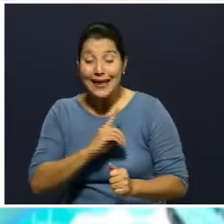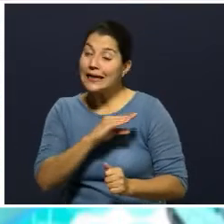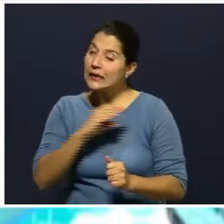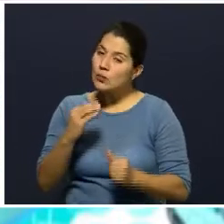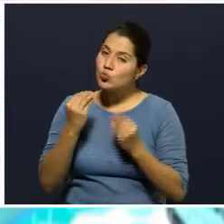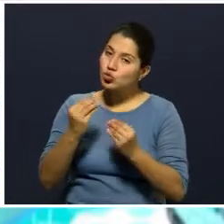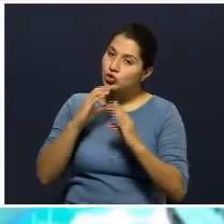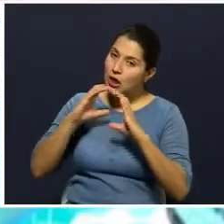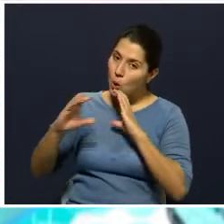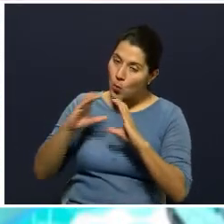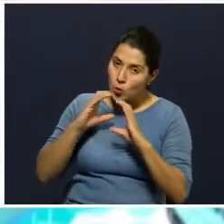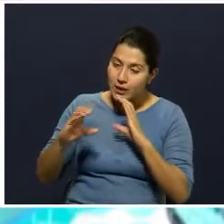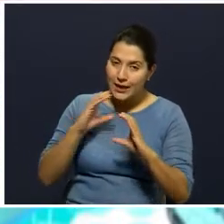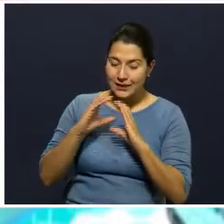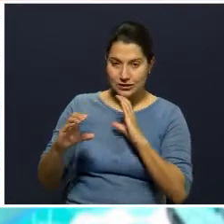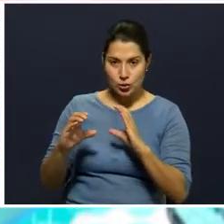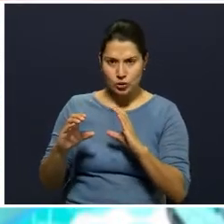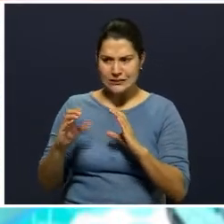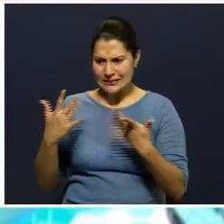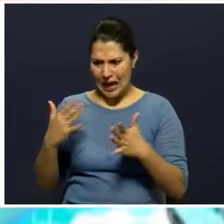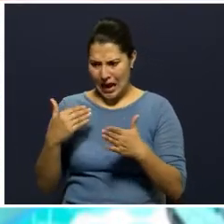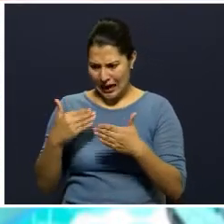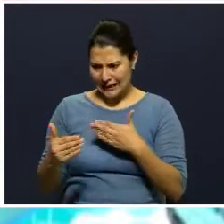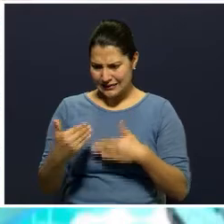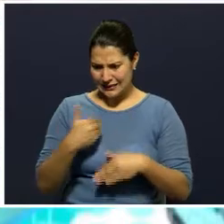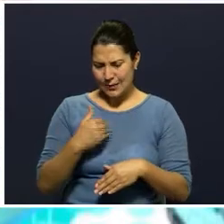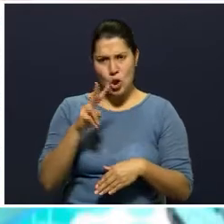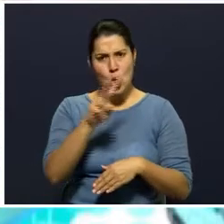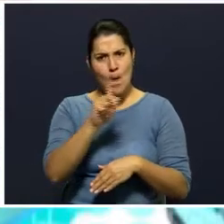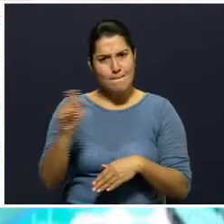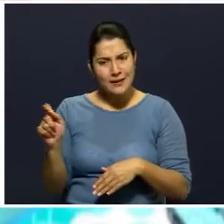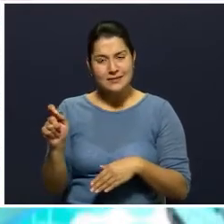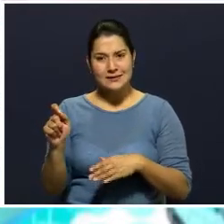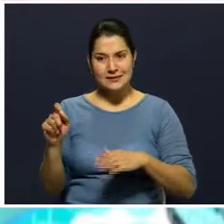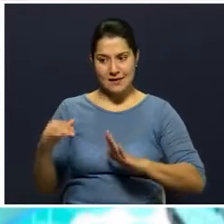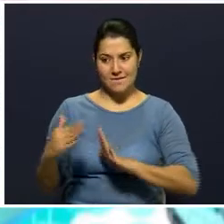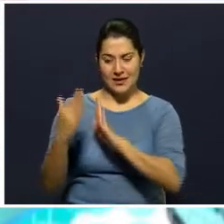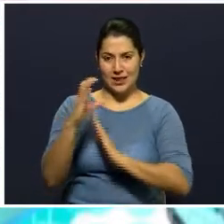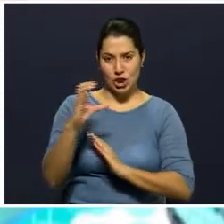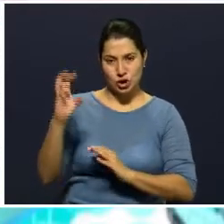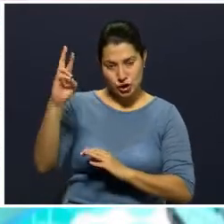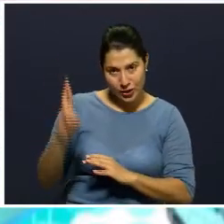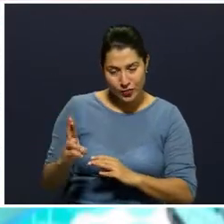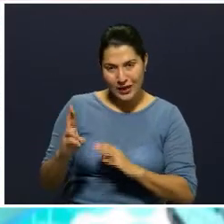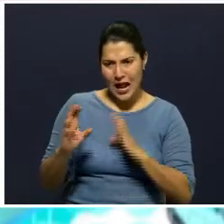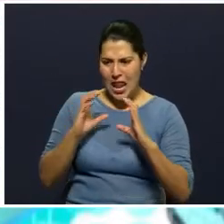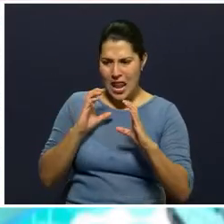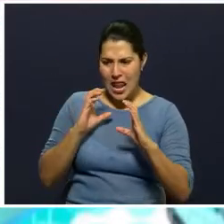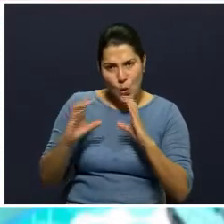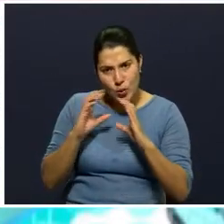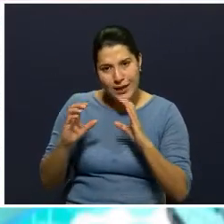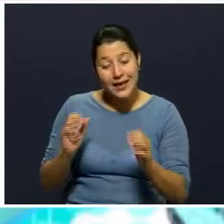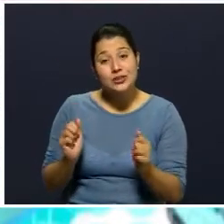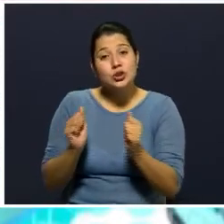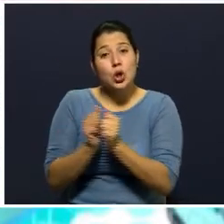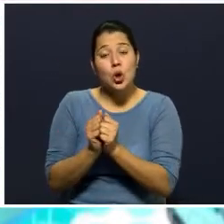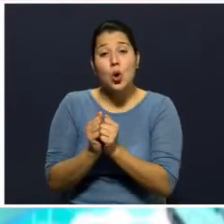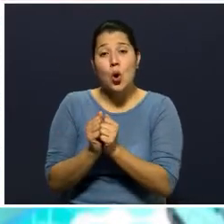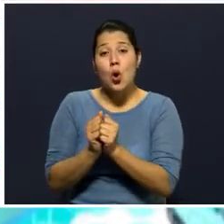yo, que hemos tenido hasta el momento, ya llevamos casi 2 meses como país en esta situación, es la comunicación que hemos tenido con la